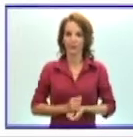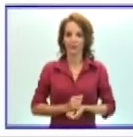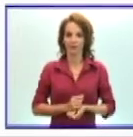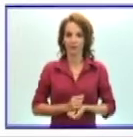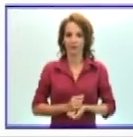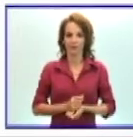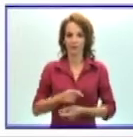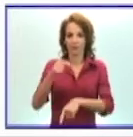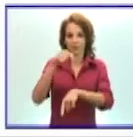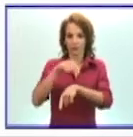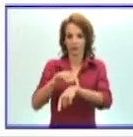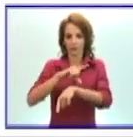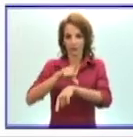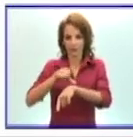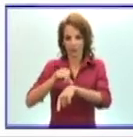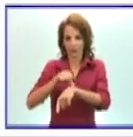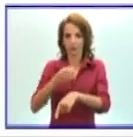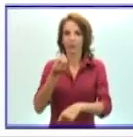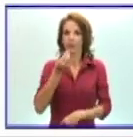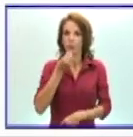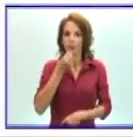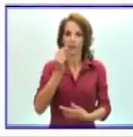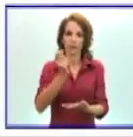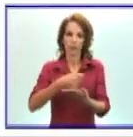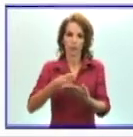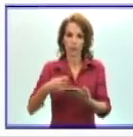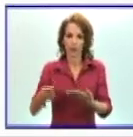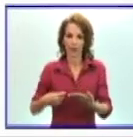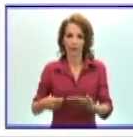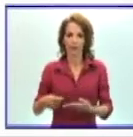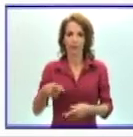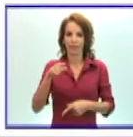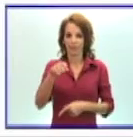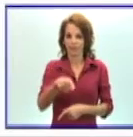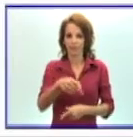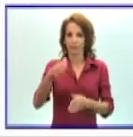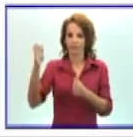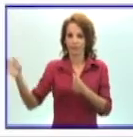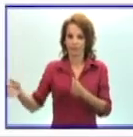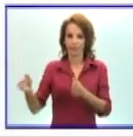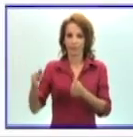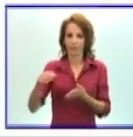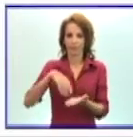que ustedes puedan copiar esta parte del recuadro.